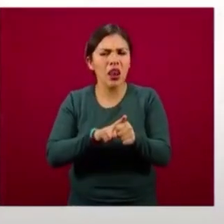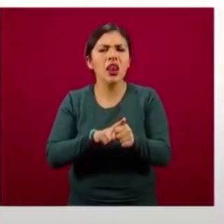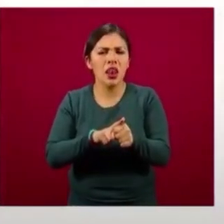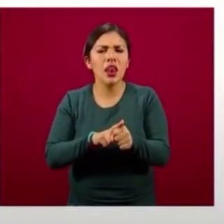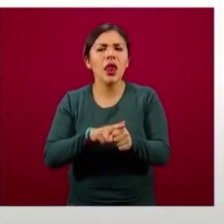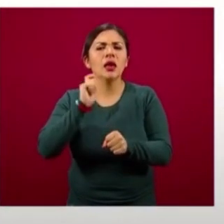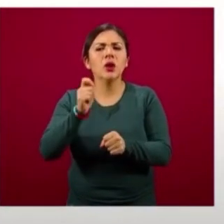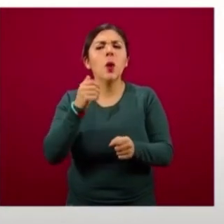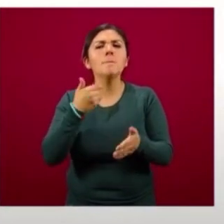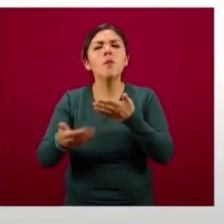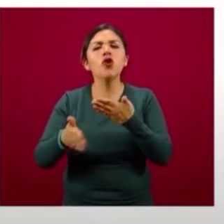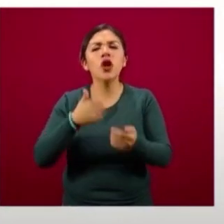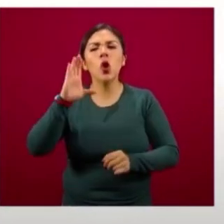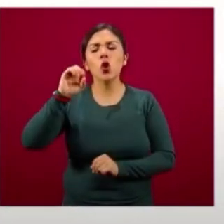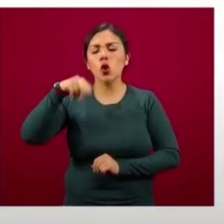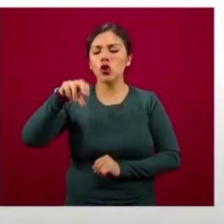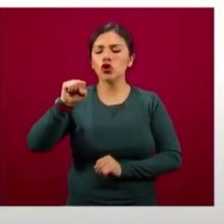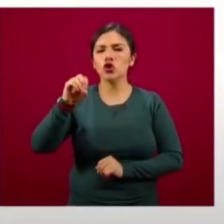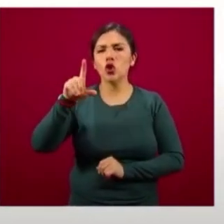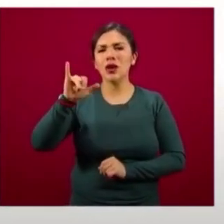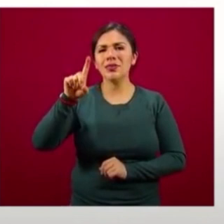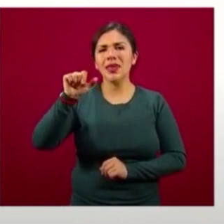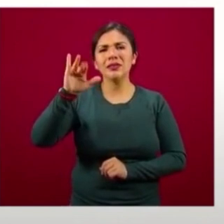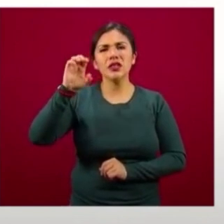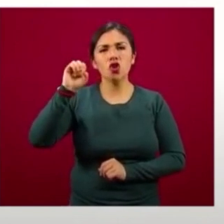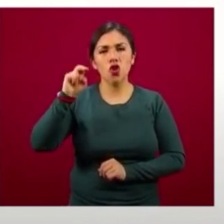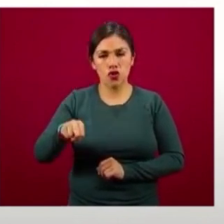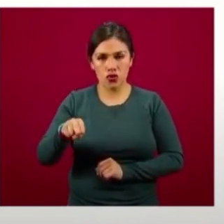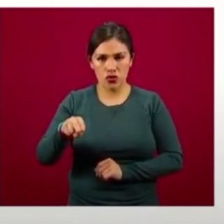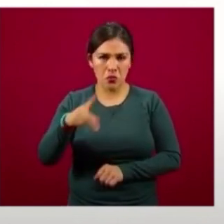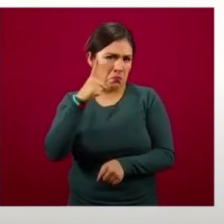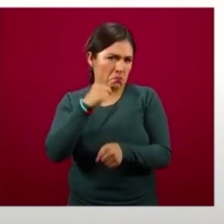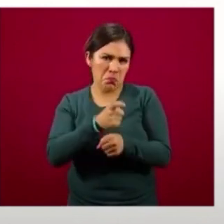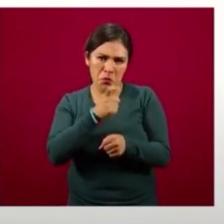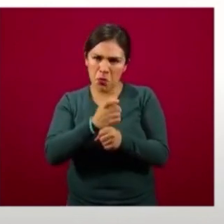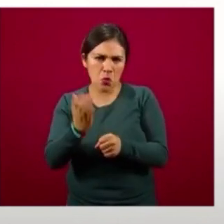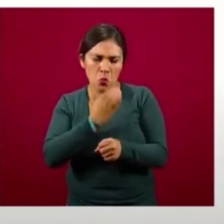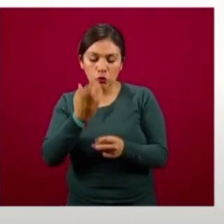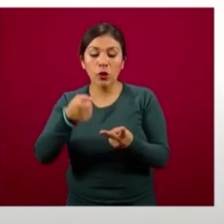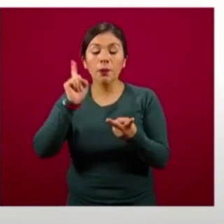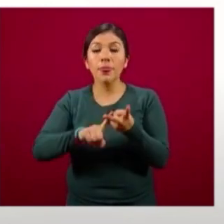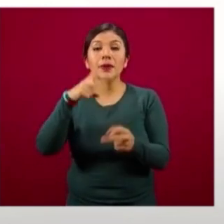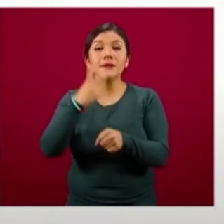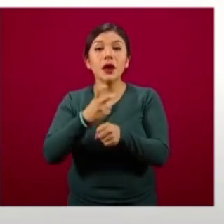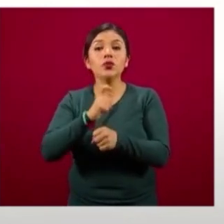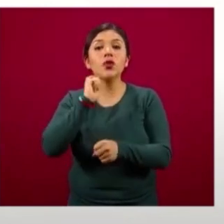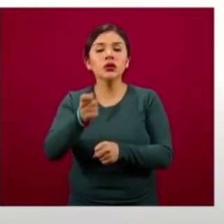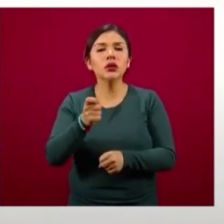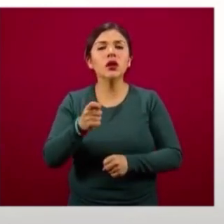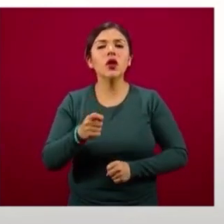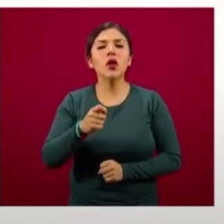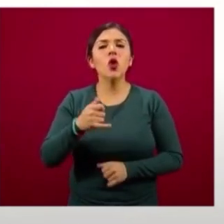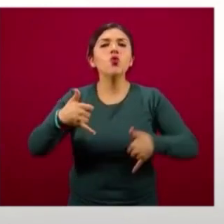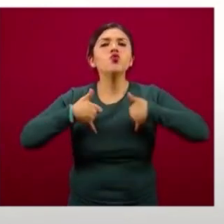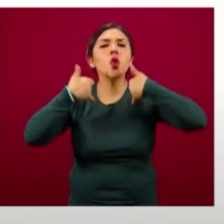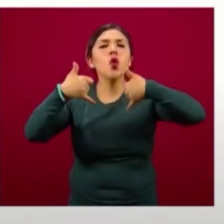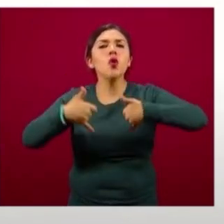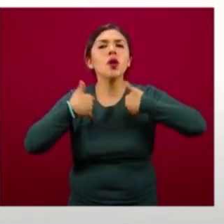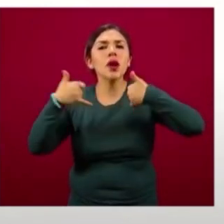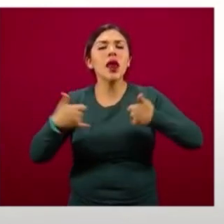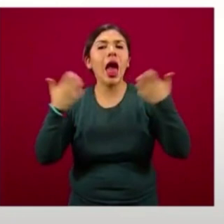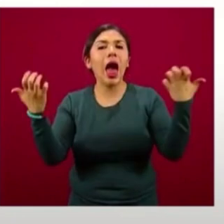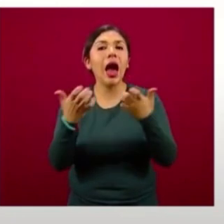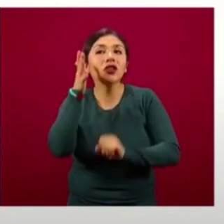sí que es el primero y el segundo es el la modalidad jóvenes construyendo el futuro mes 13